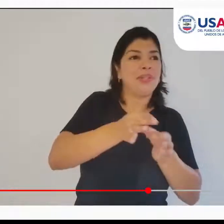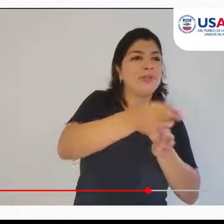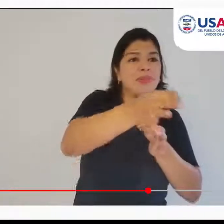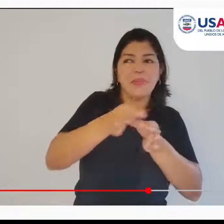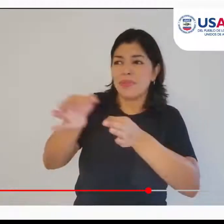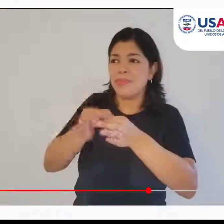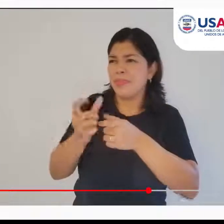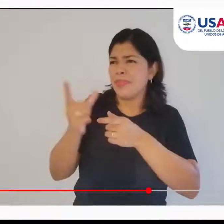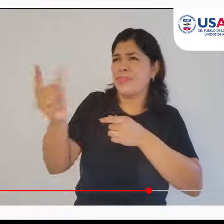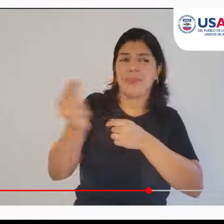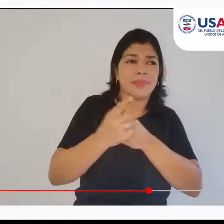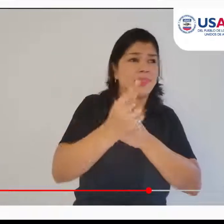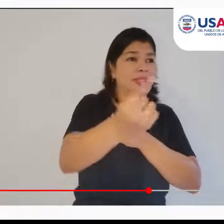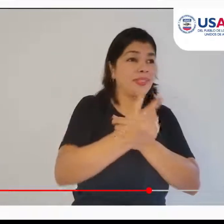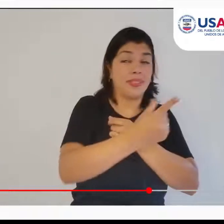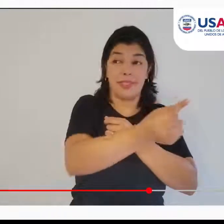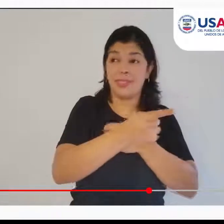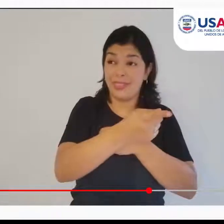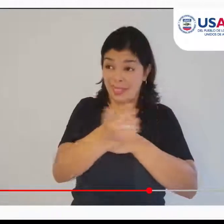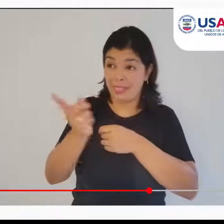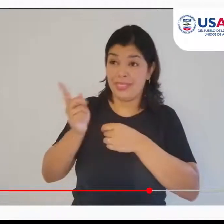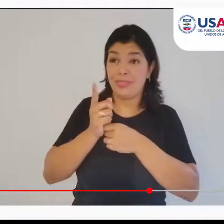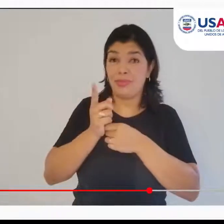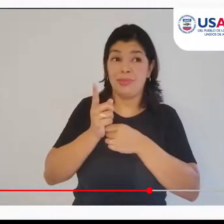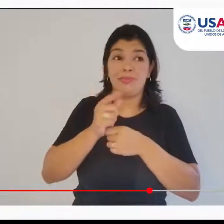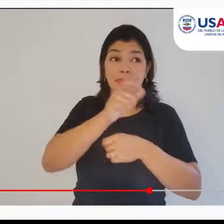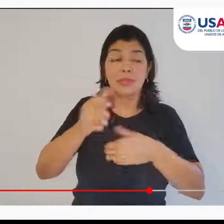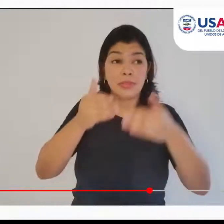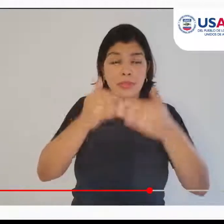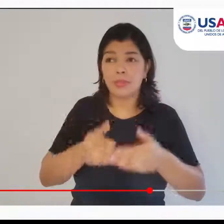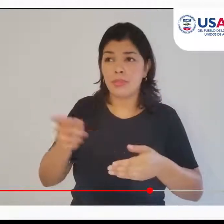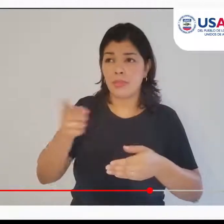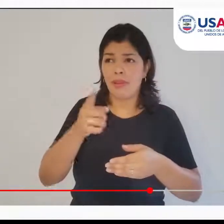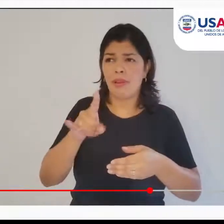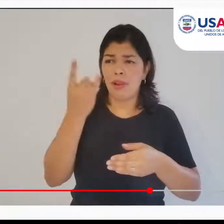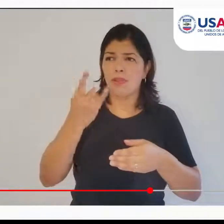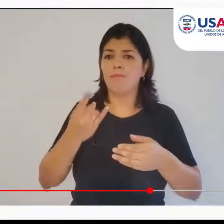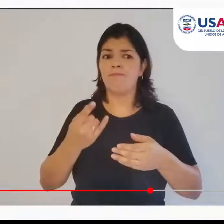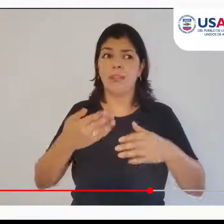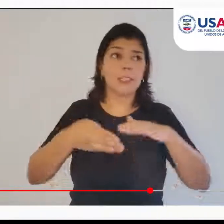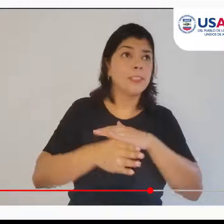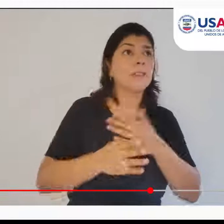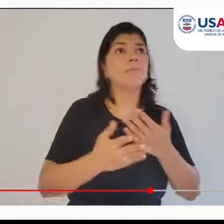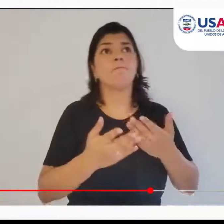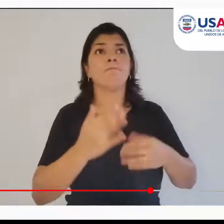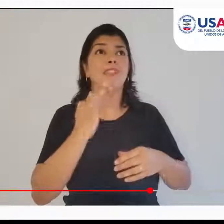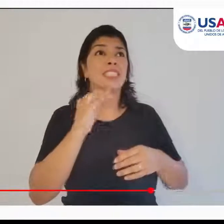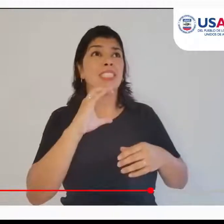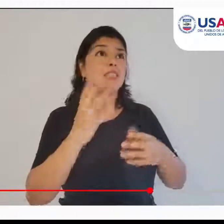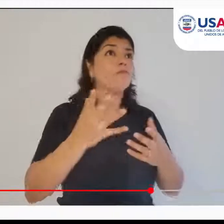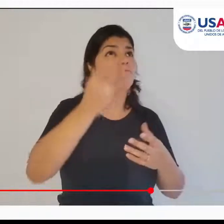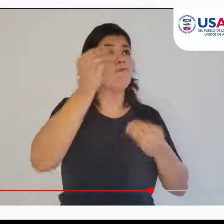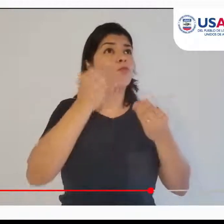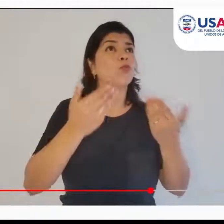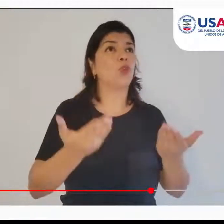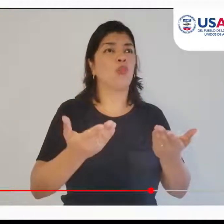la capital del distrito realmente no tienen, esas personas con discapacidad no tienen acceso de manera comparable a las